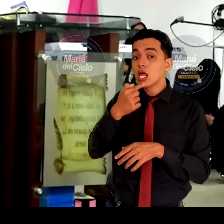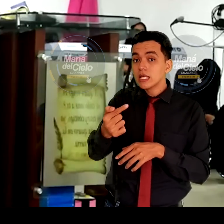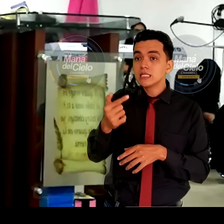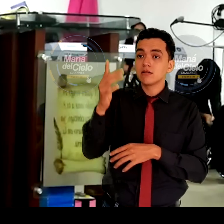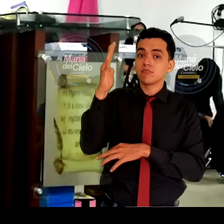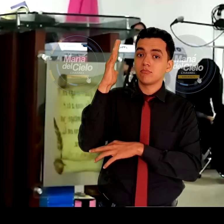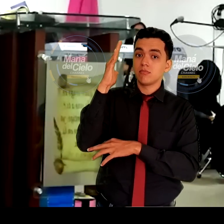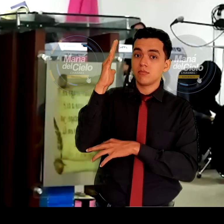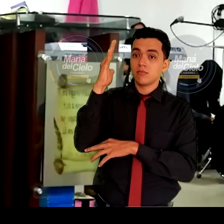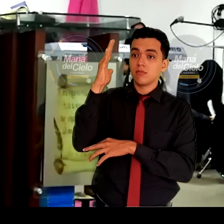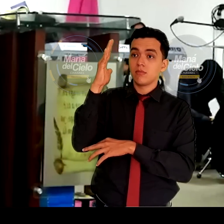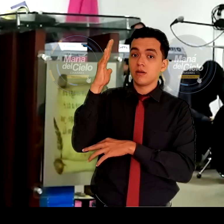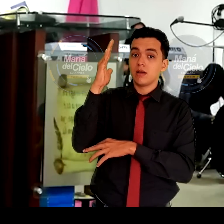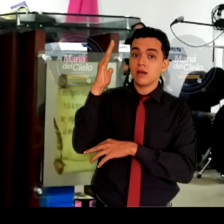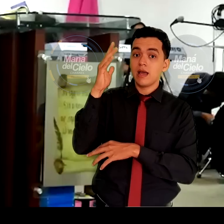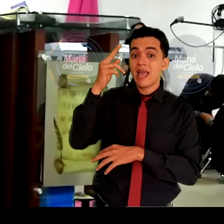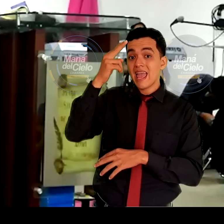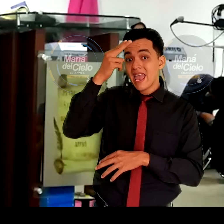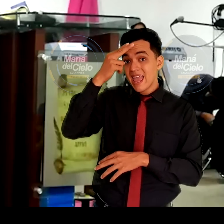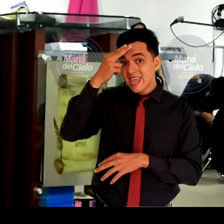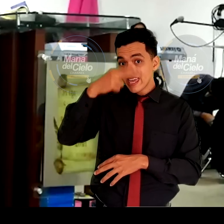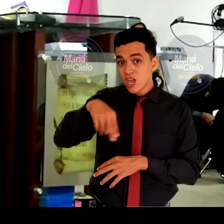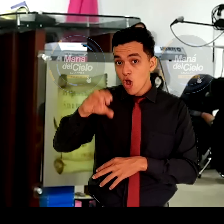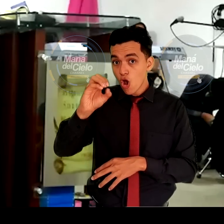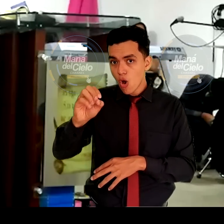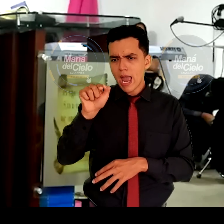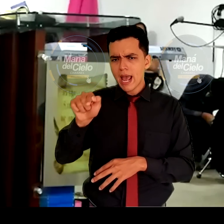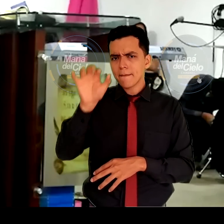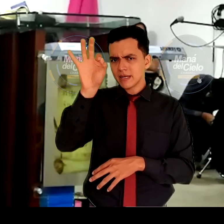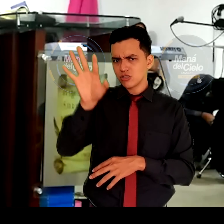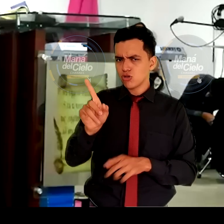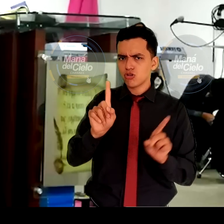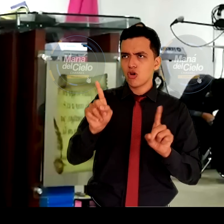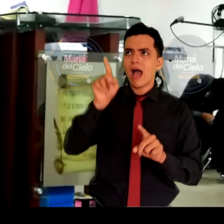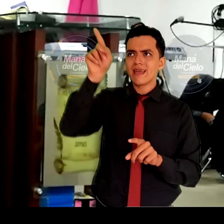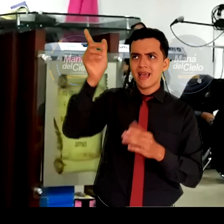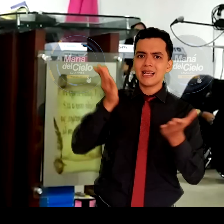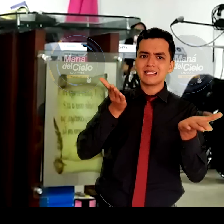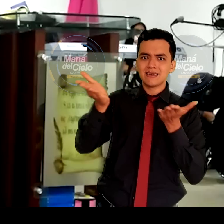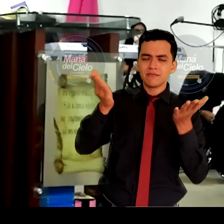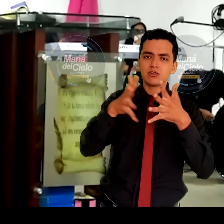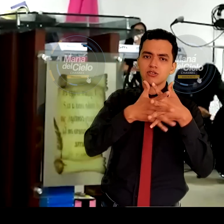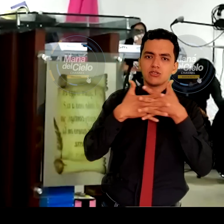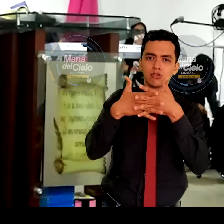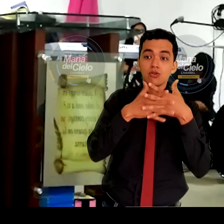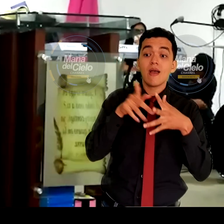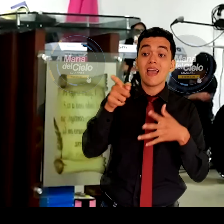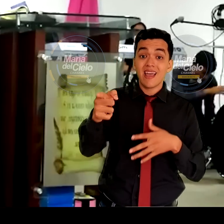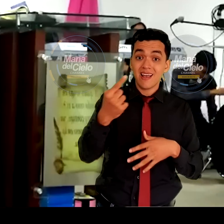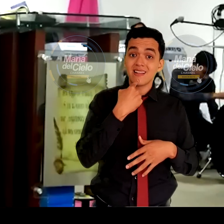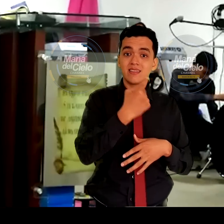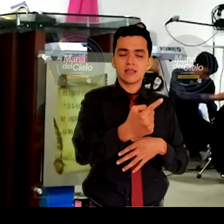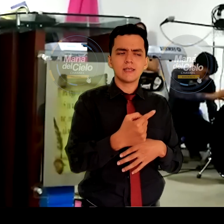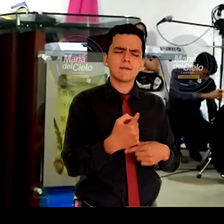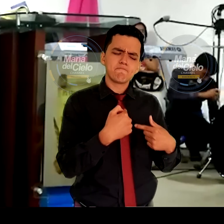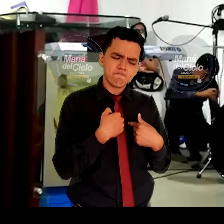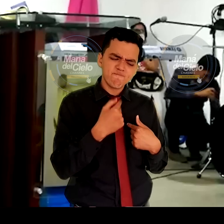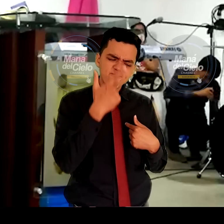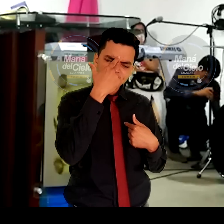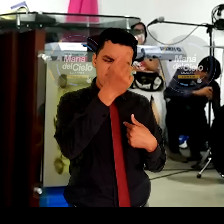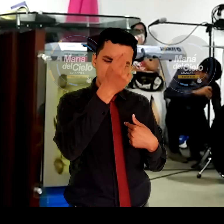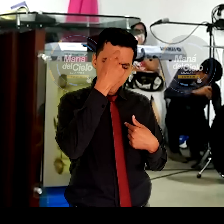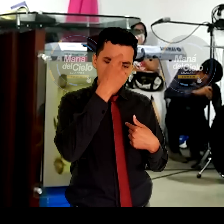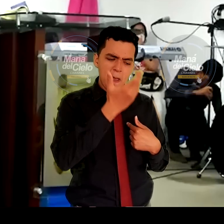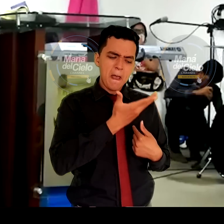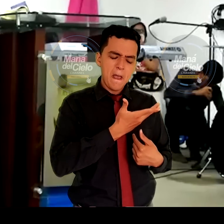a predicar, a eventos. Él no es pastor, pero es servidor allí en Estados Unidos. Y él dice, una de las cosas que marcó mi vida fue que mi papá me dedicó tiempo a